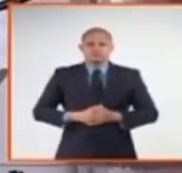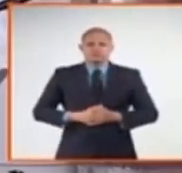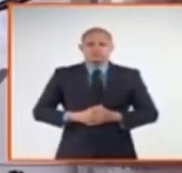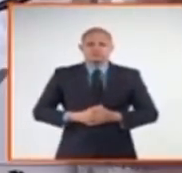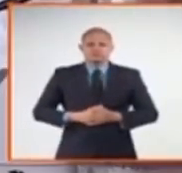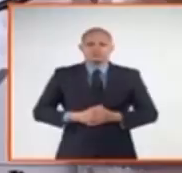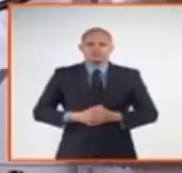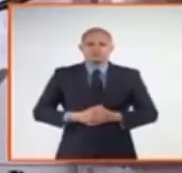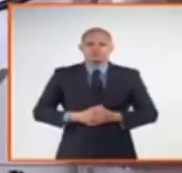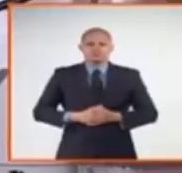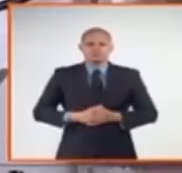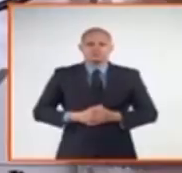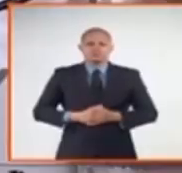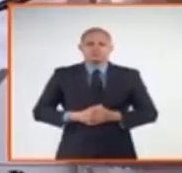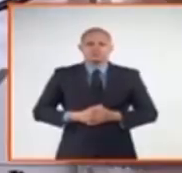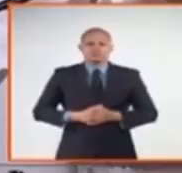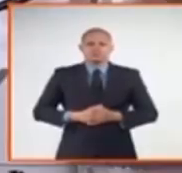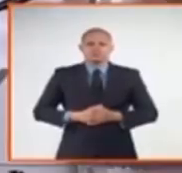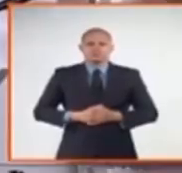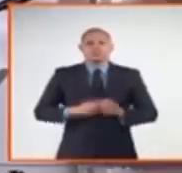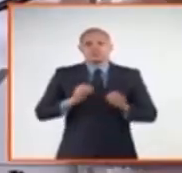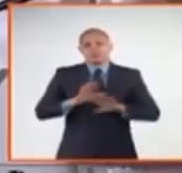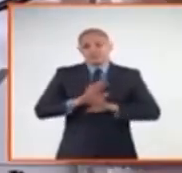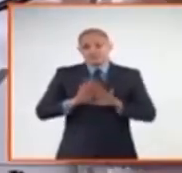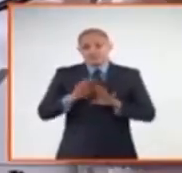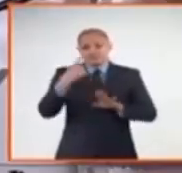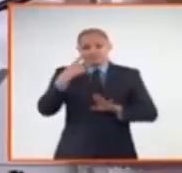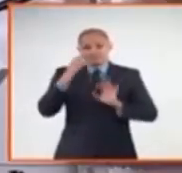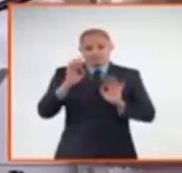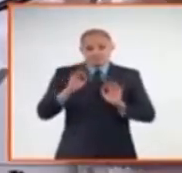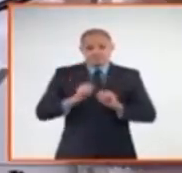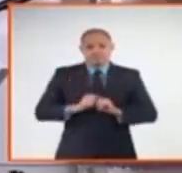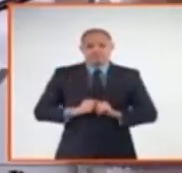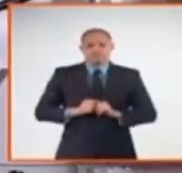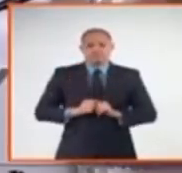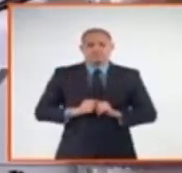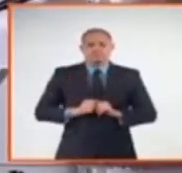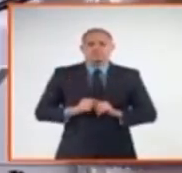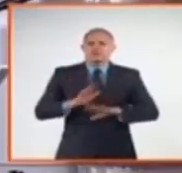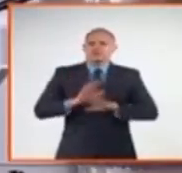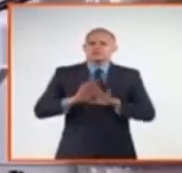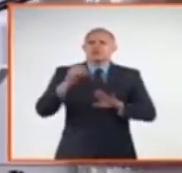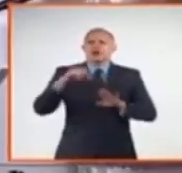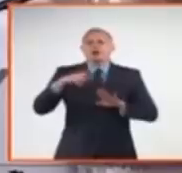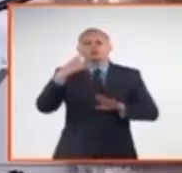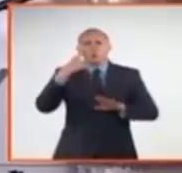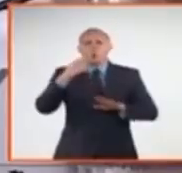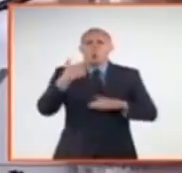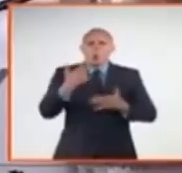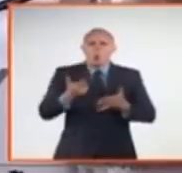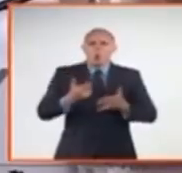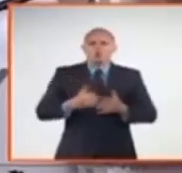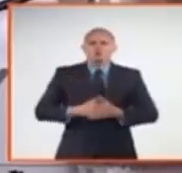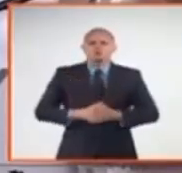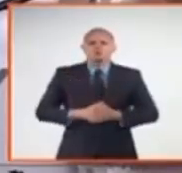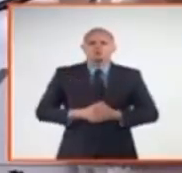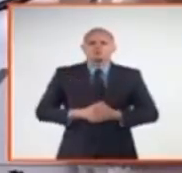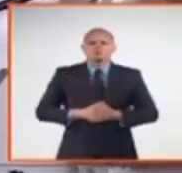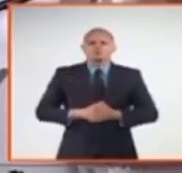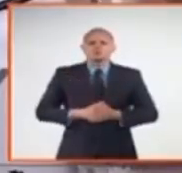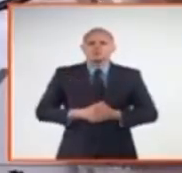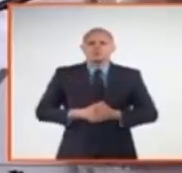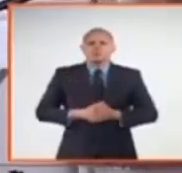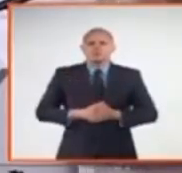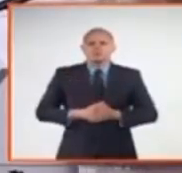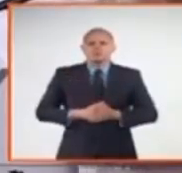si la vacuna protege tiene un nivel de protección y para bueno llevar a cabo los los permisos para que seduce masivamente pero